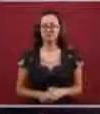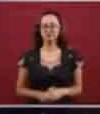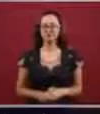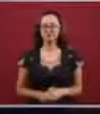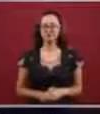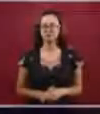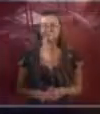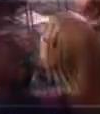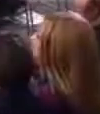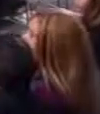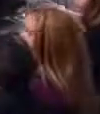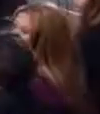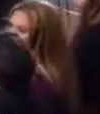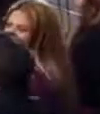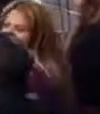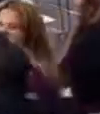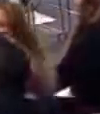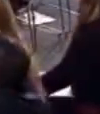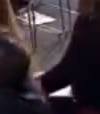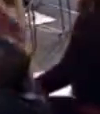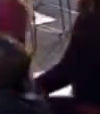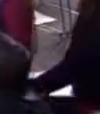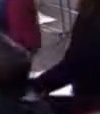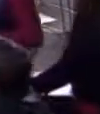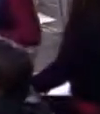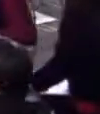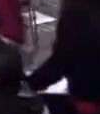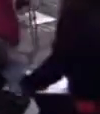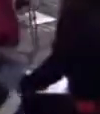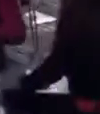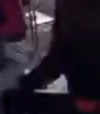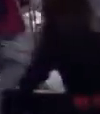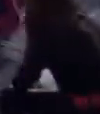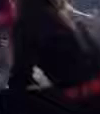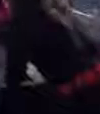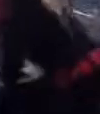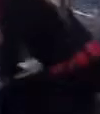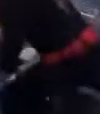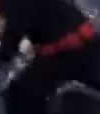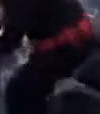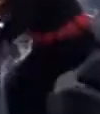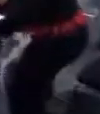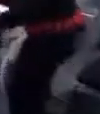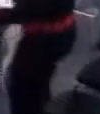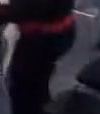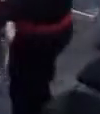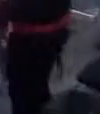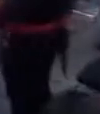Ramírez.